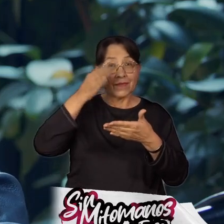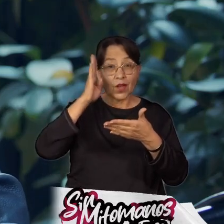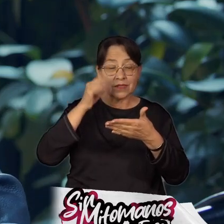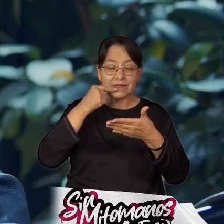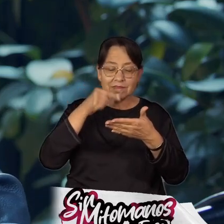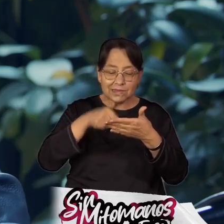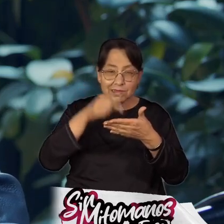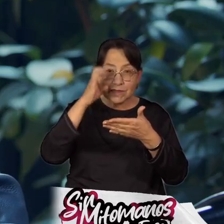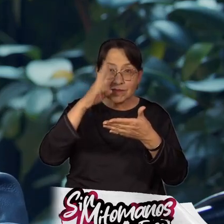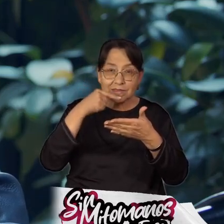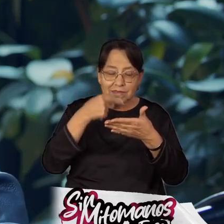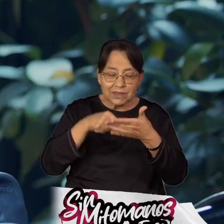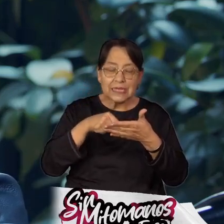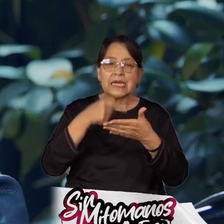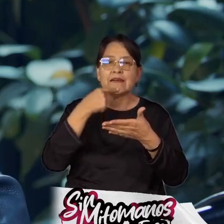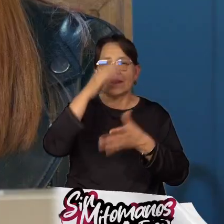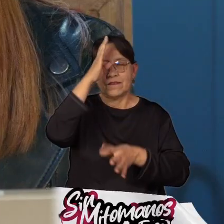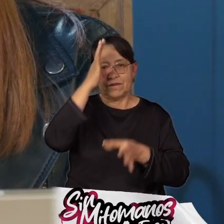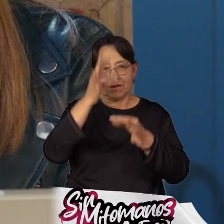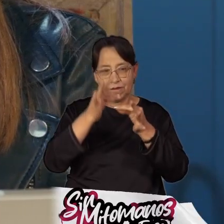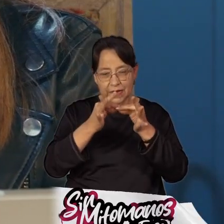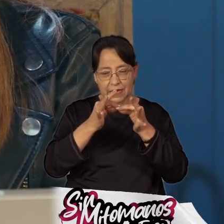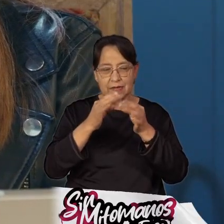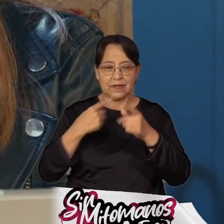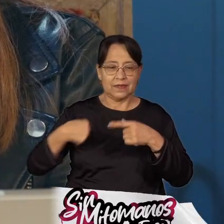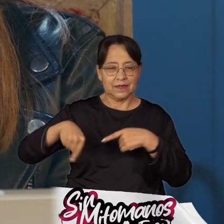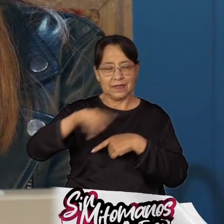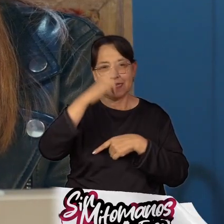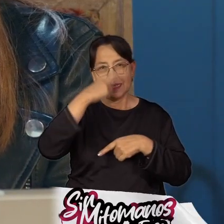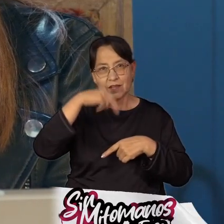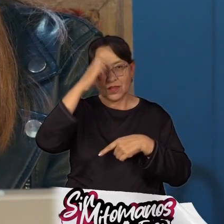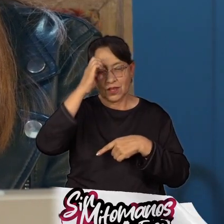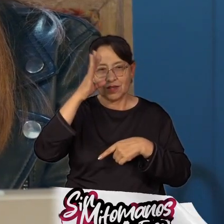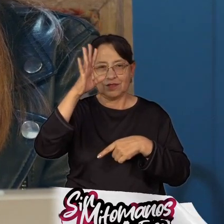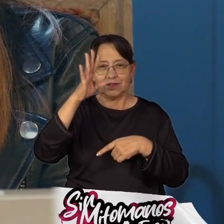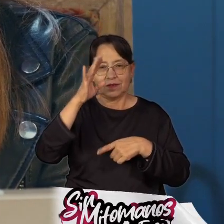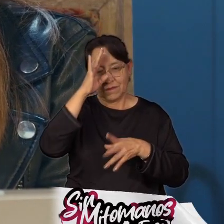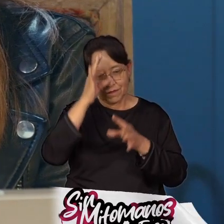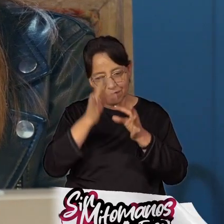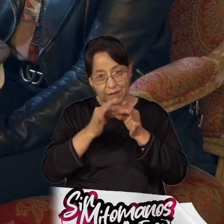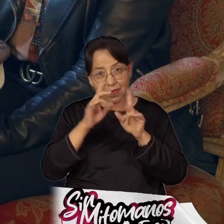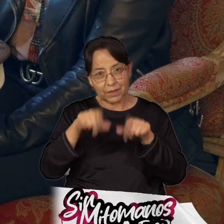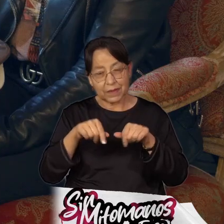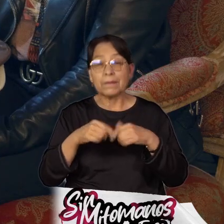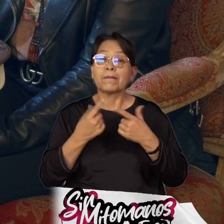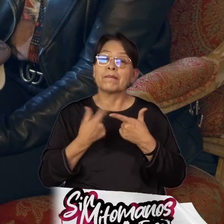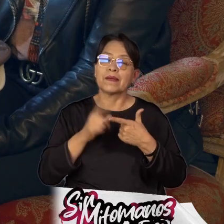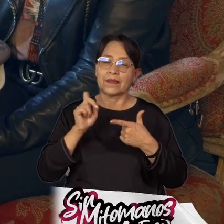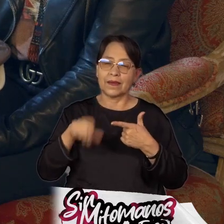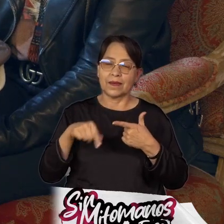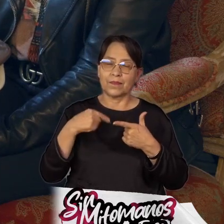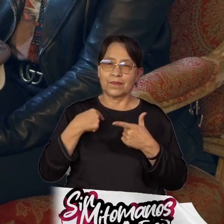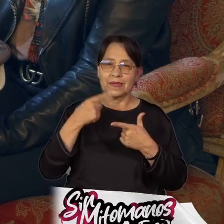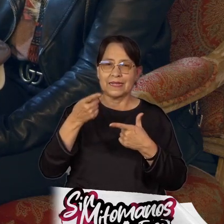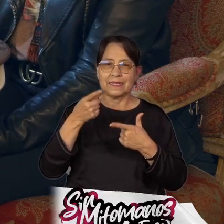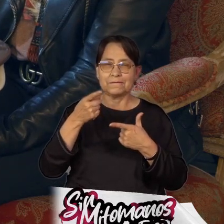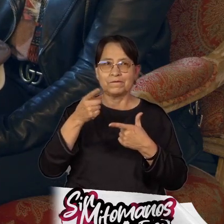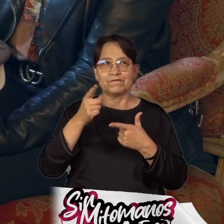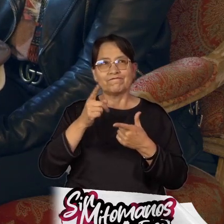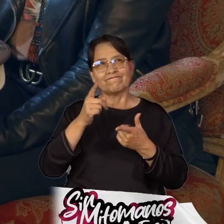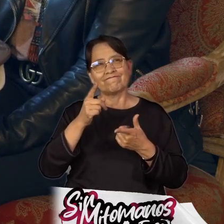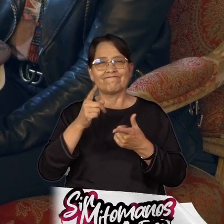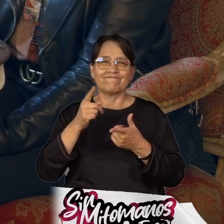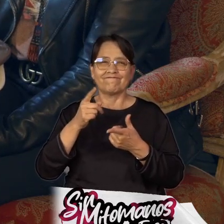propósito tanto para la fe, para la vida cristiana y para nosotros como hijos e hijas de Dios, pero lo es para sin mitómanos. Porque